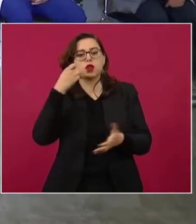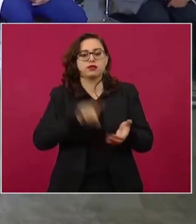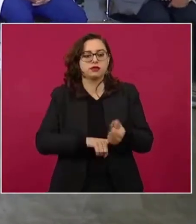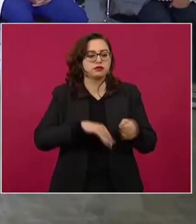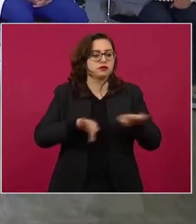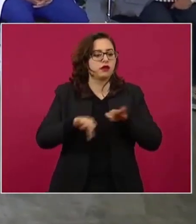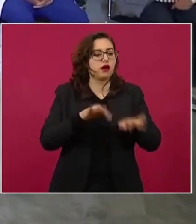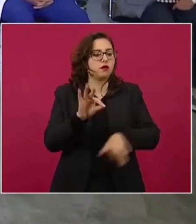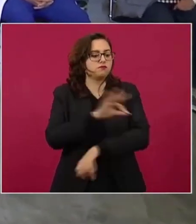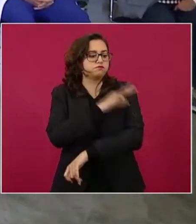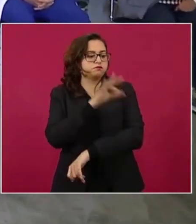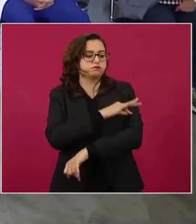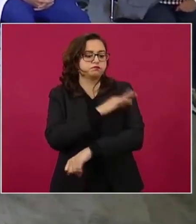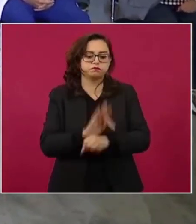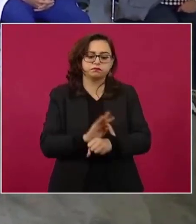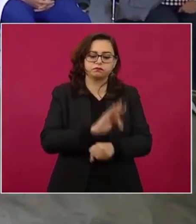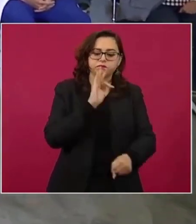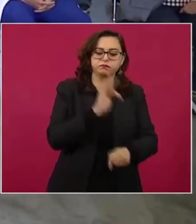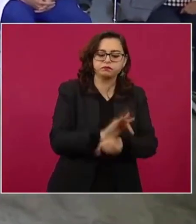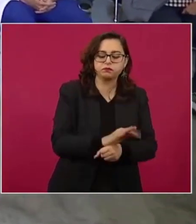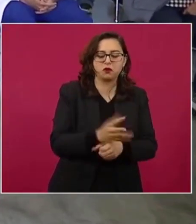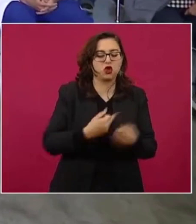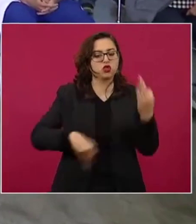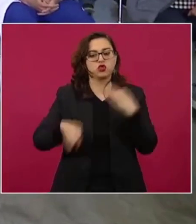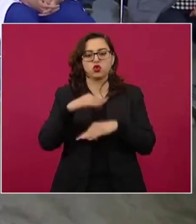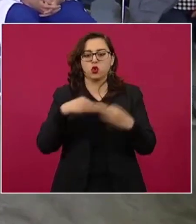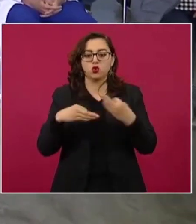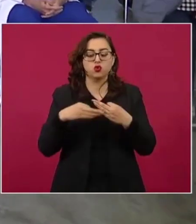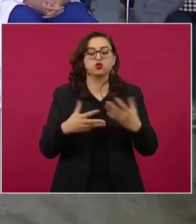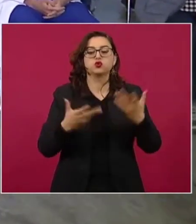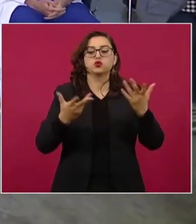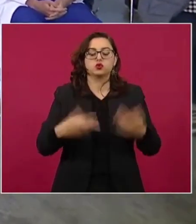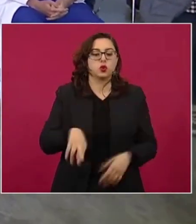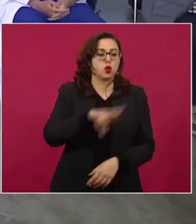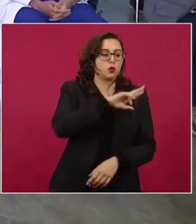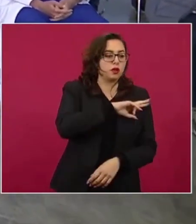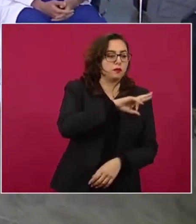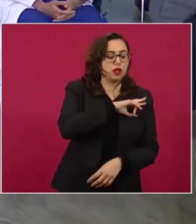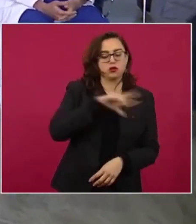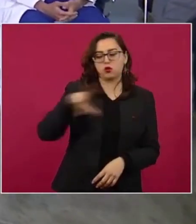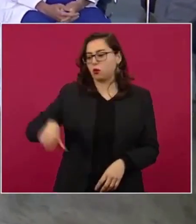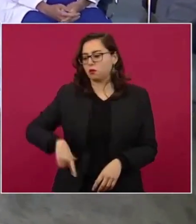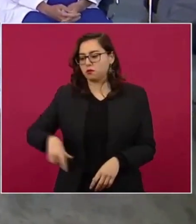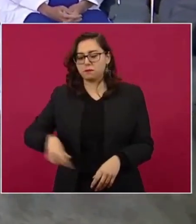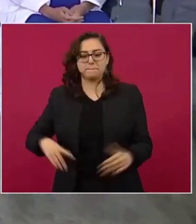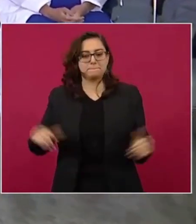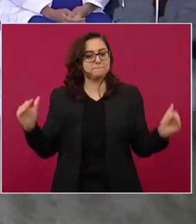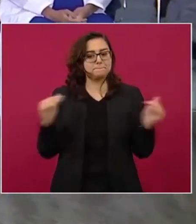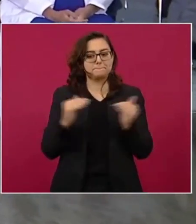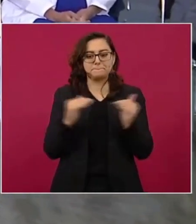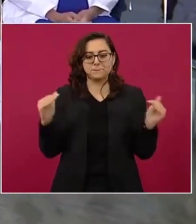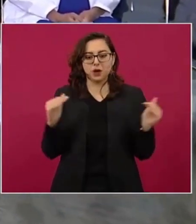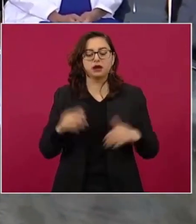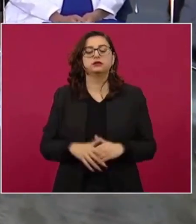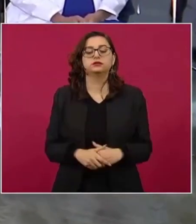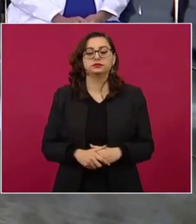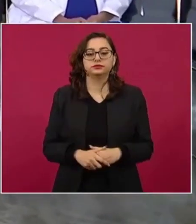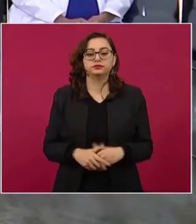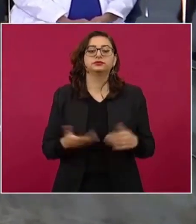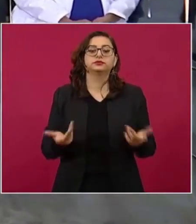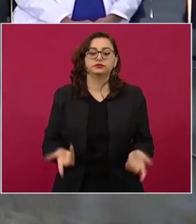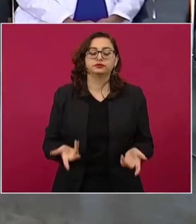educación administrativos y del sector oficial público y del sector privado en pelea estamos